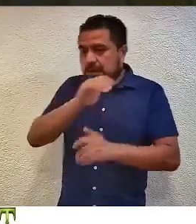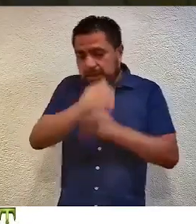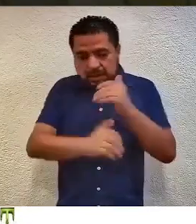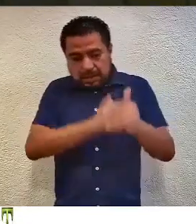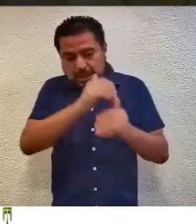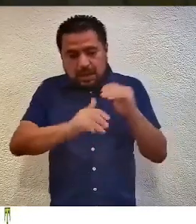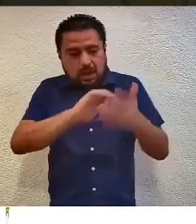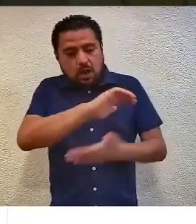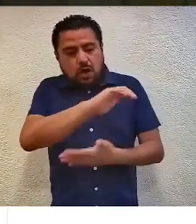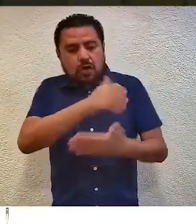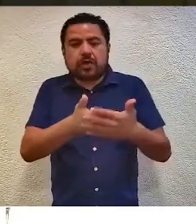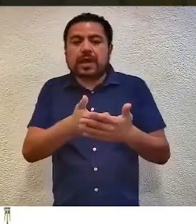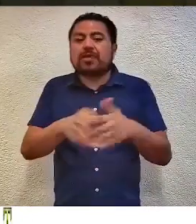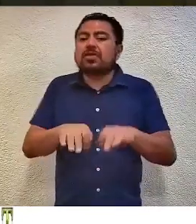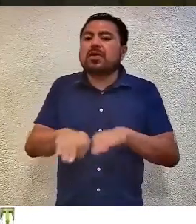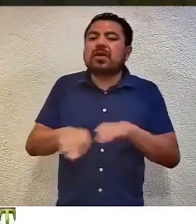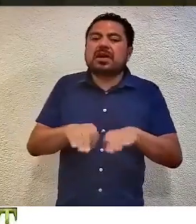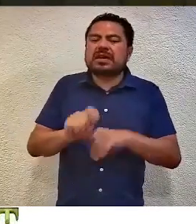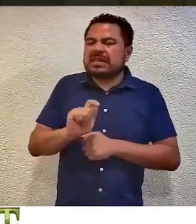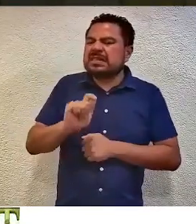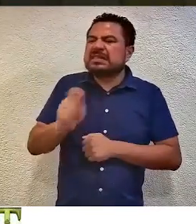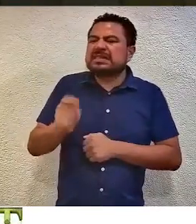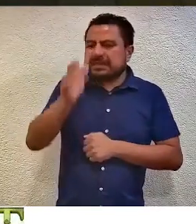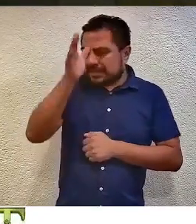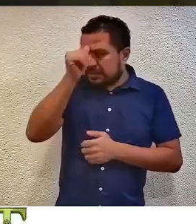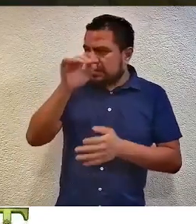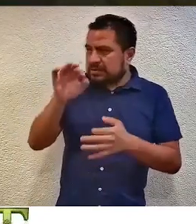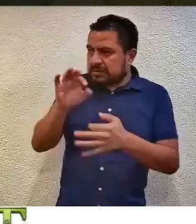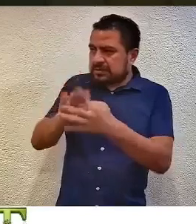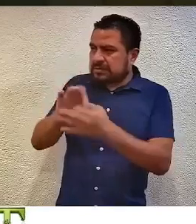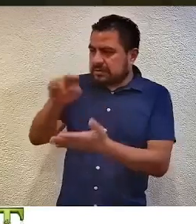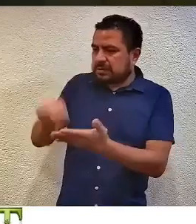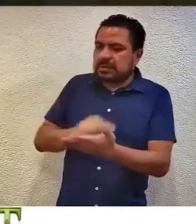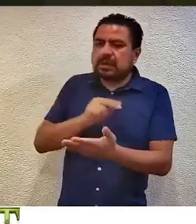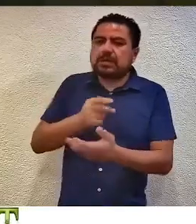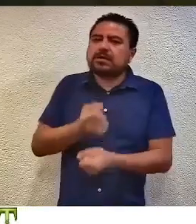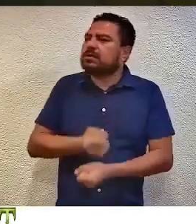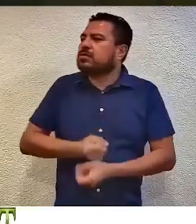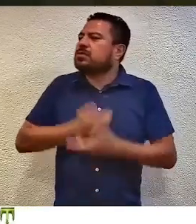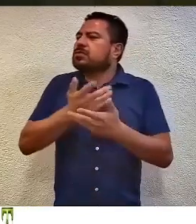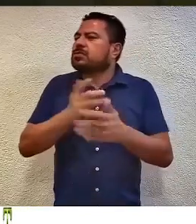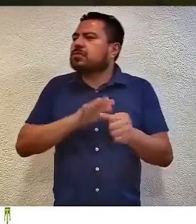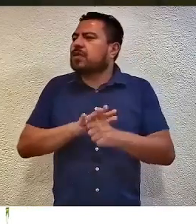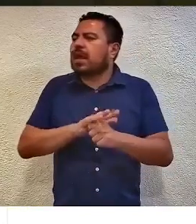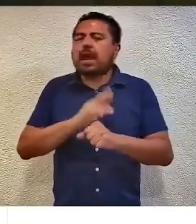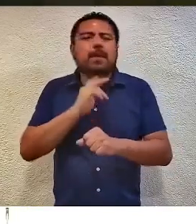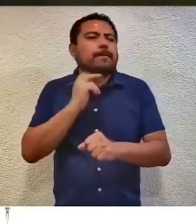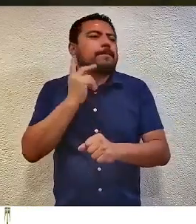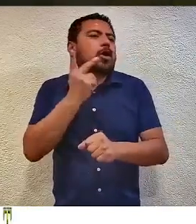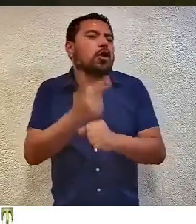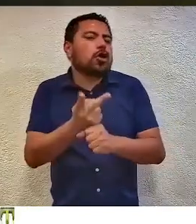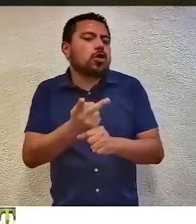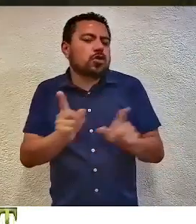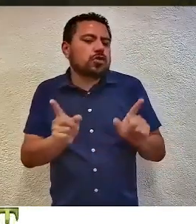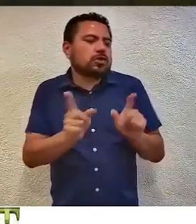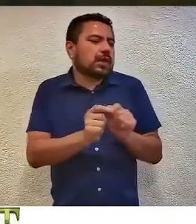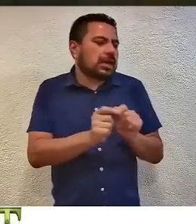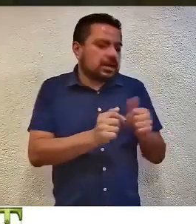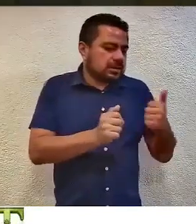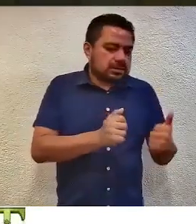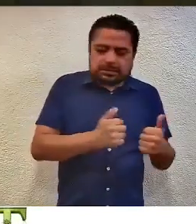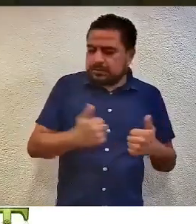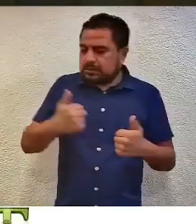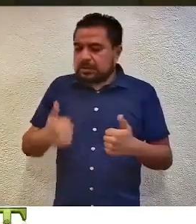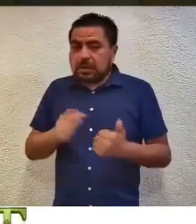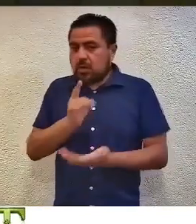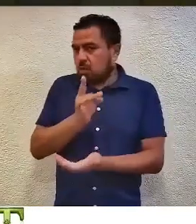contrato laboral. ¿Qué son los convenios? Una manifestación de voluntades. Entonces, lo